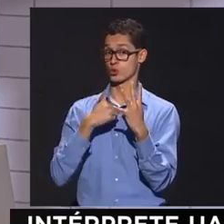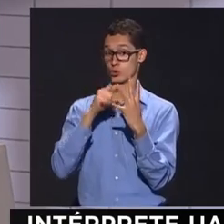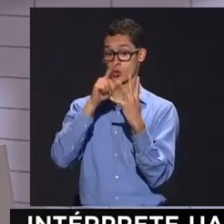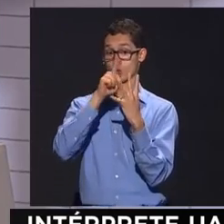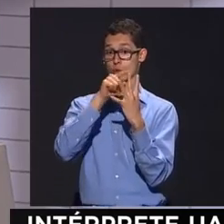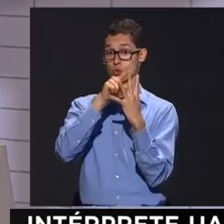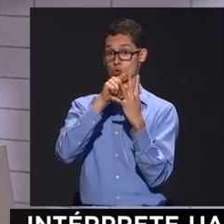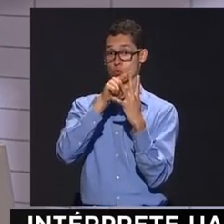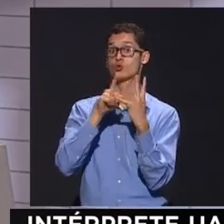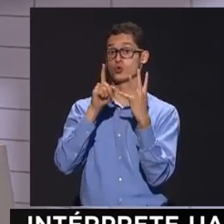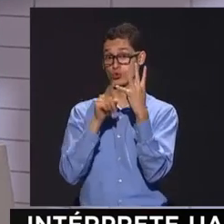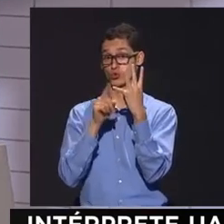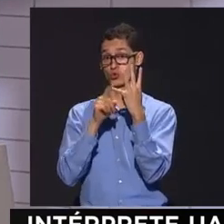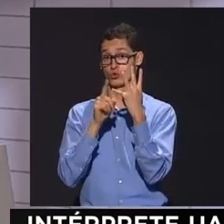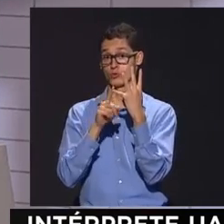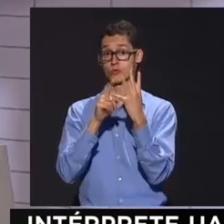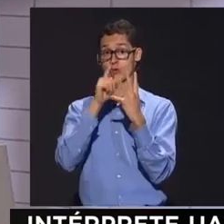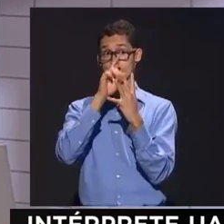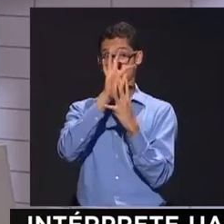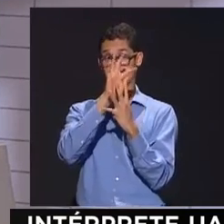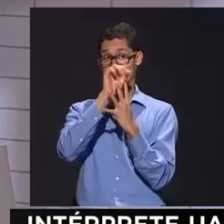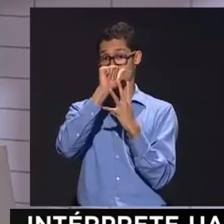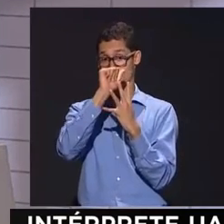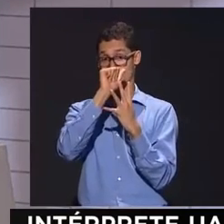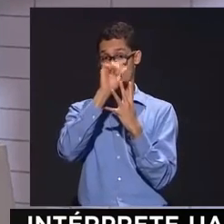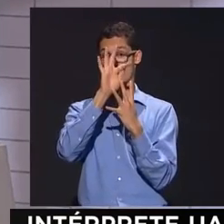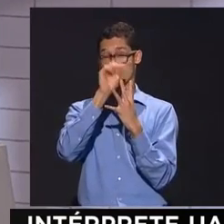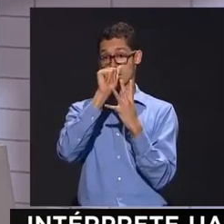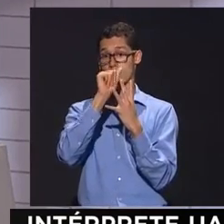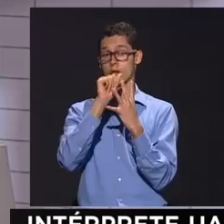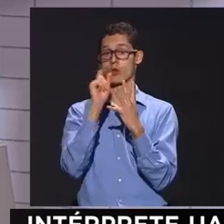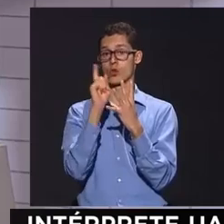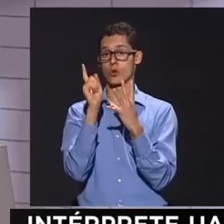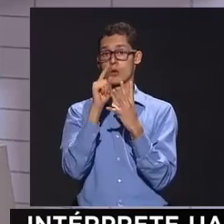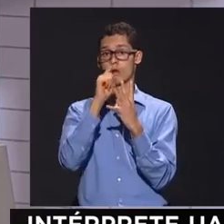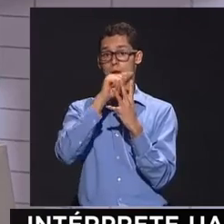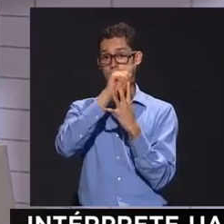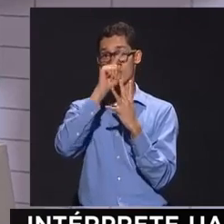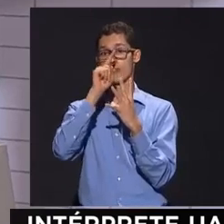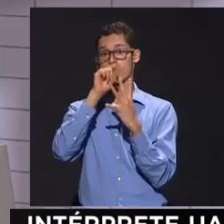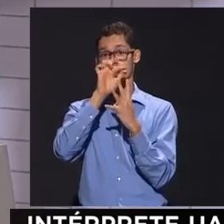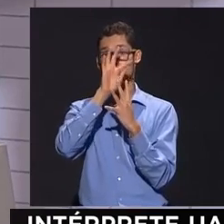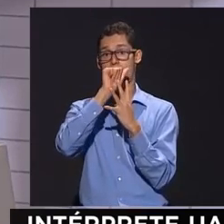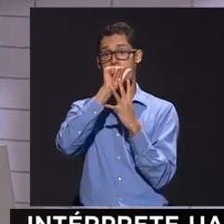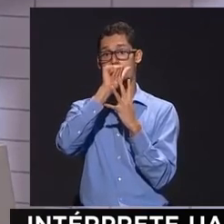y el otro dure dos ahora no voy a hacer está está sino que voy a hacer